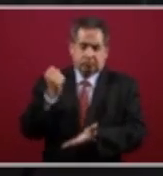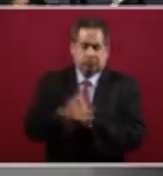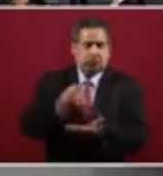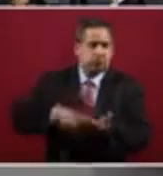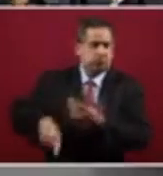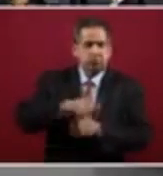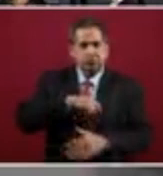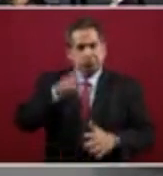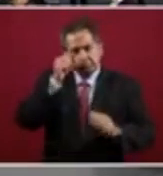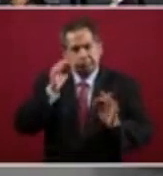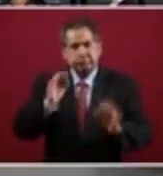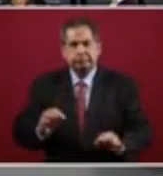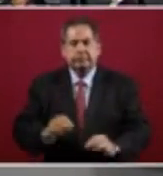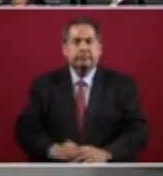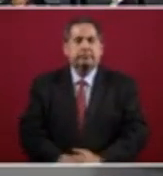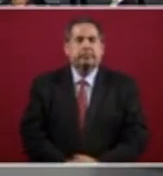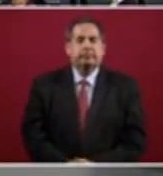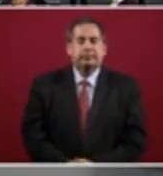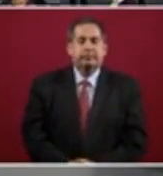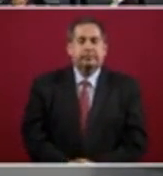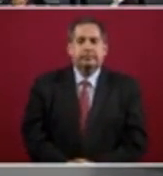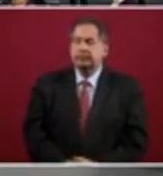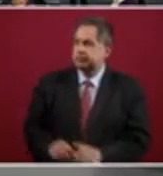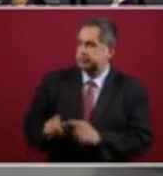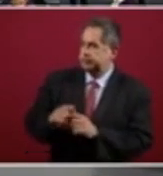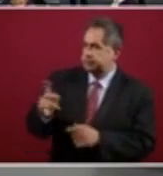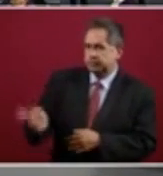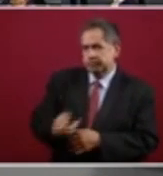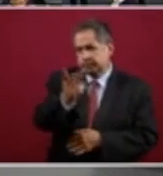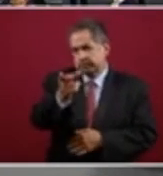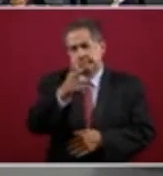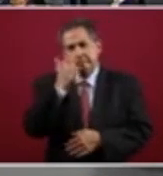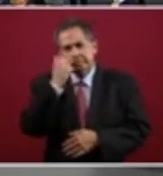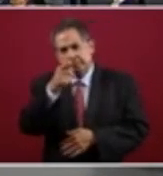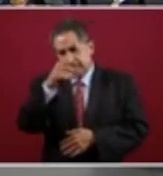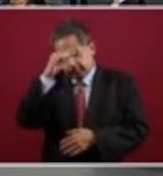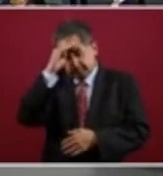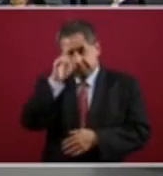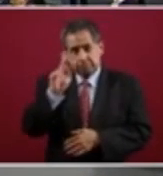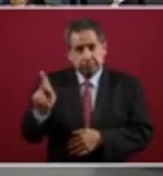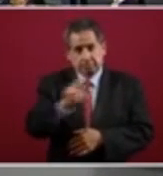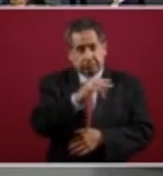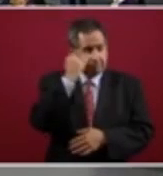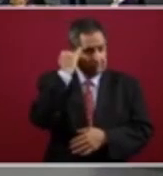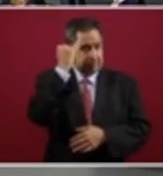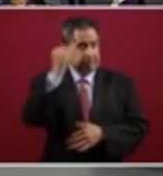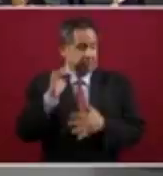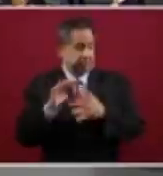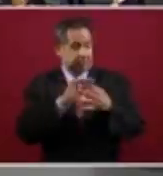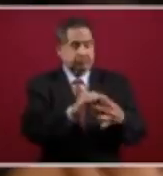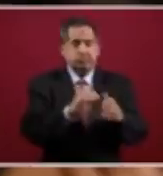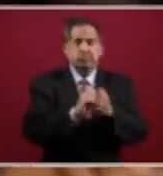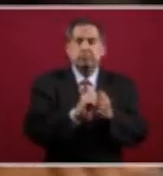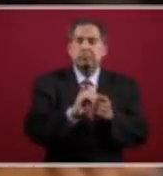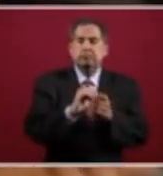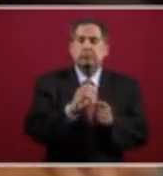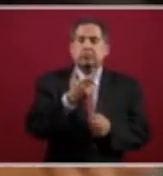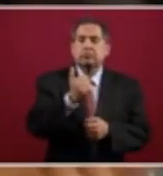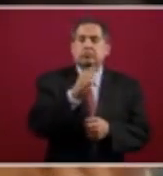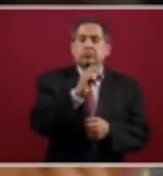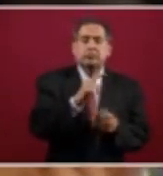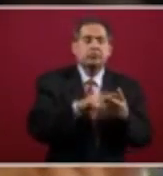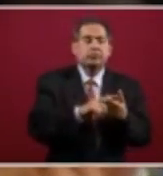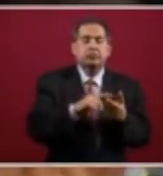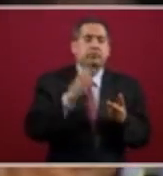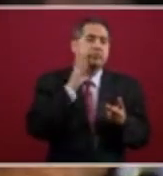tratado. Solo quería preguntarle si comparte usted la posición de Hacienda y de la Comisión de Presupuestos de la Cámara de